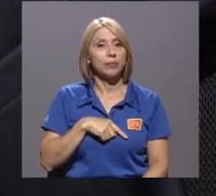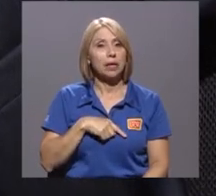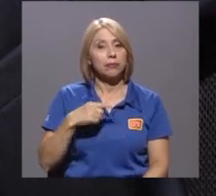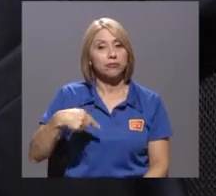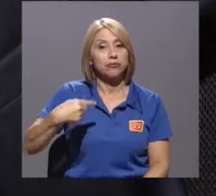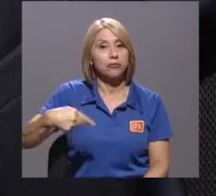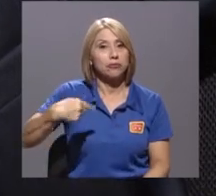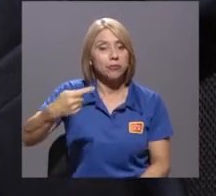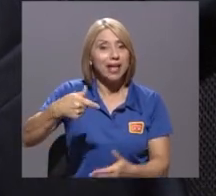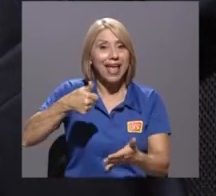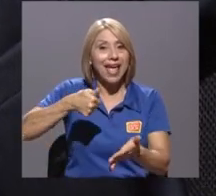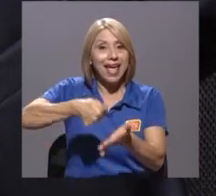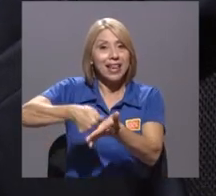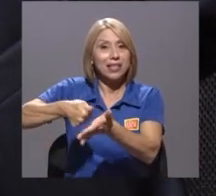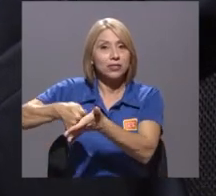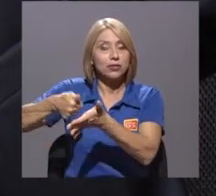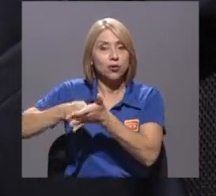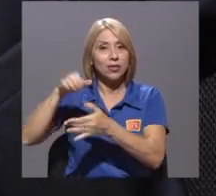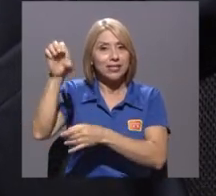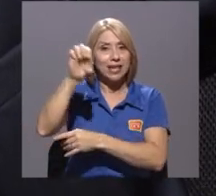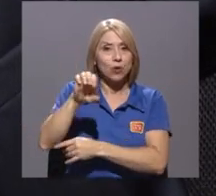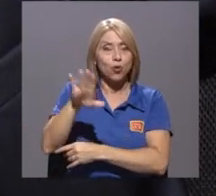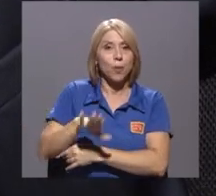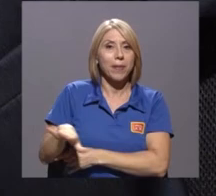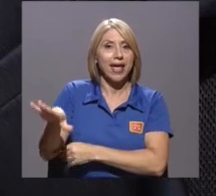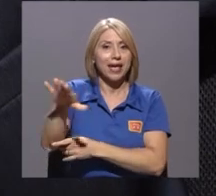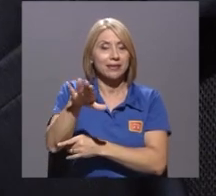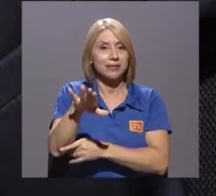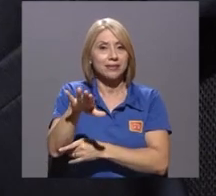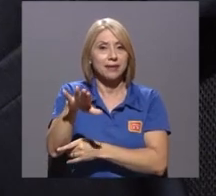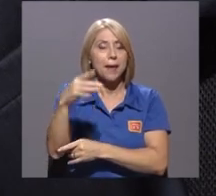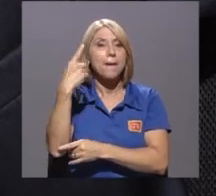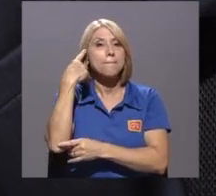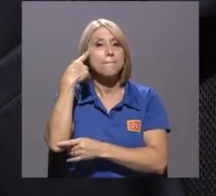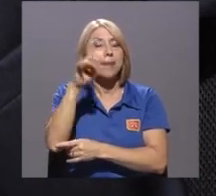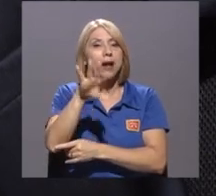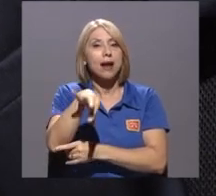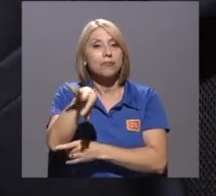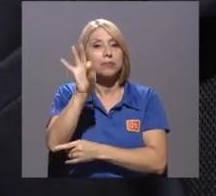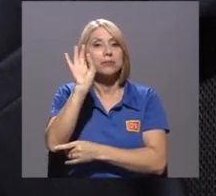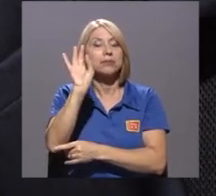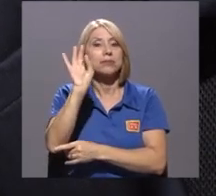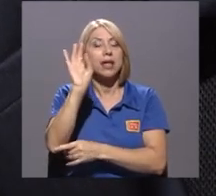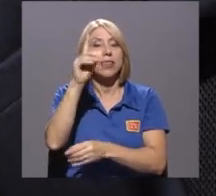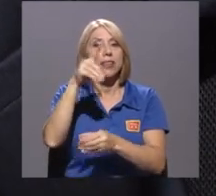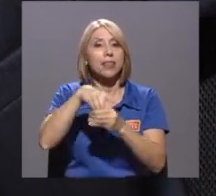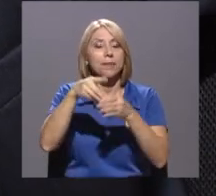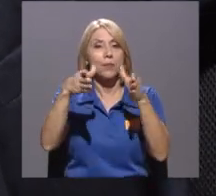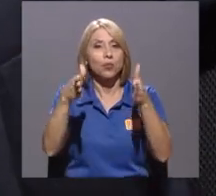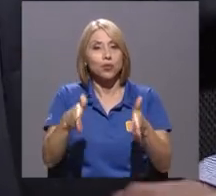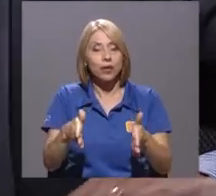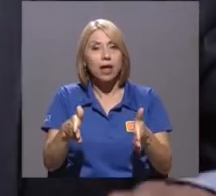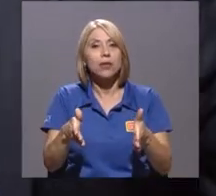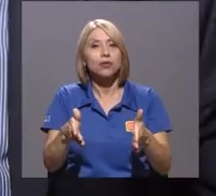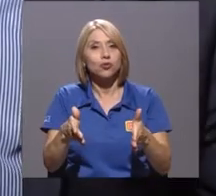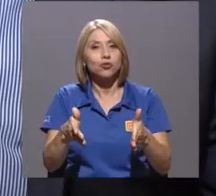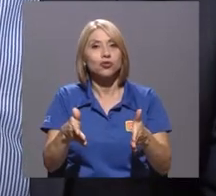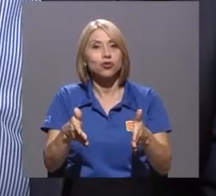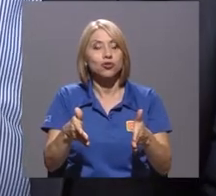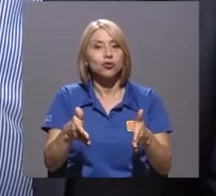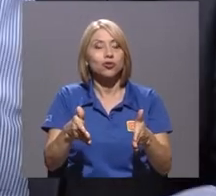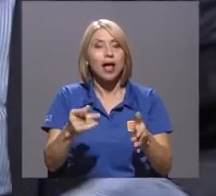pero veamos para la dirección de los diputados el